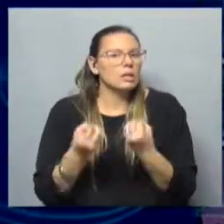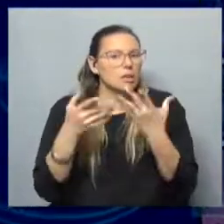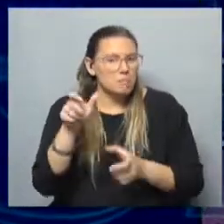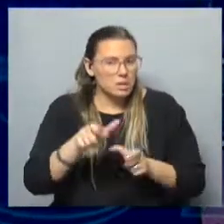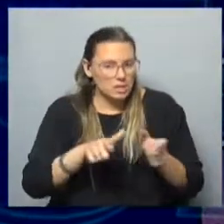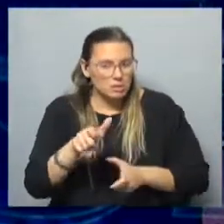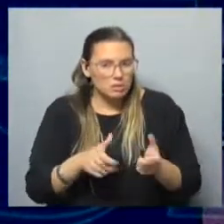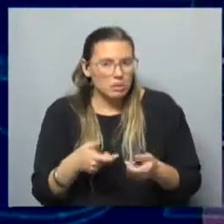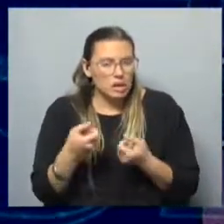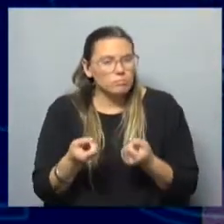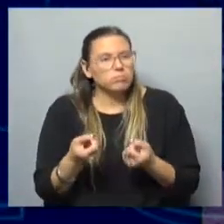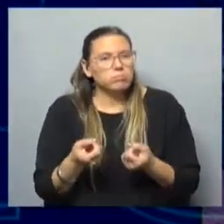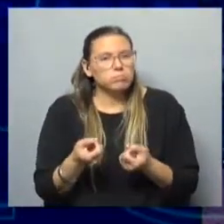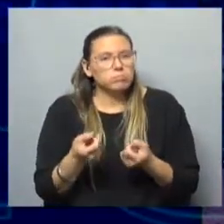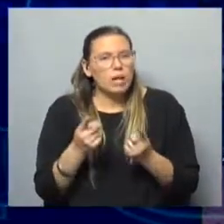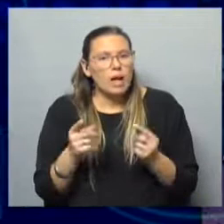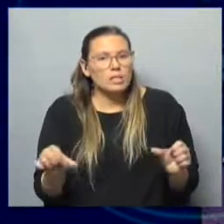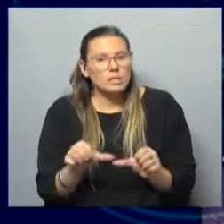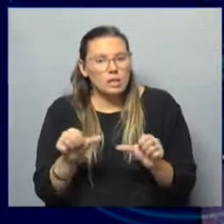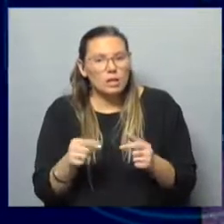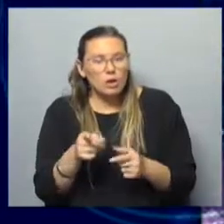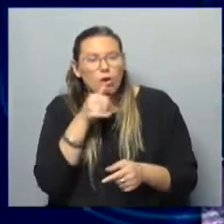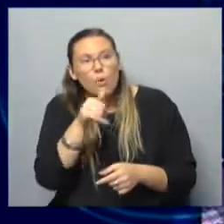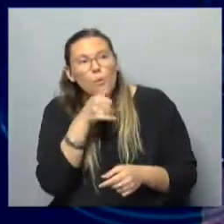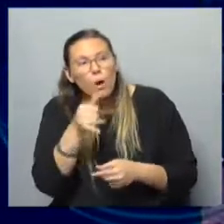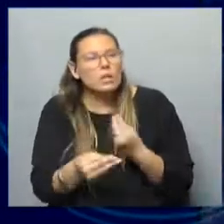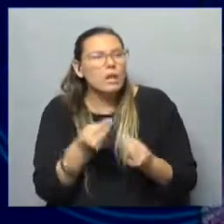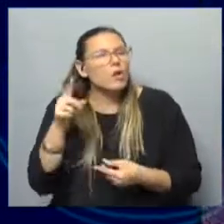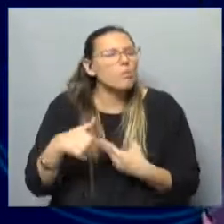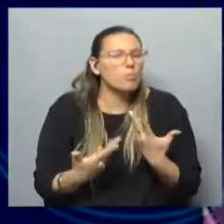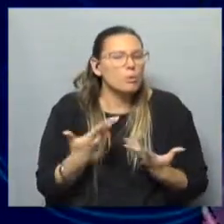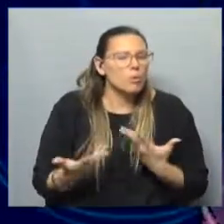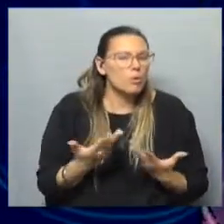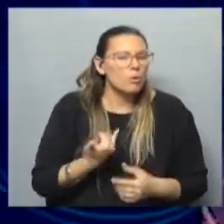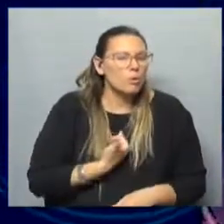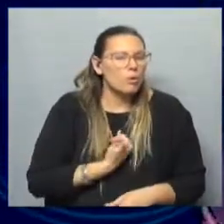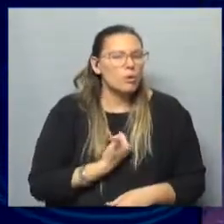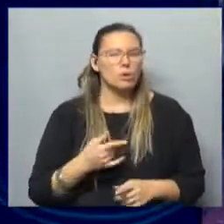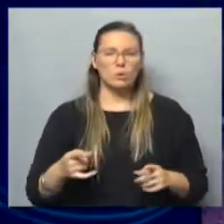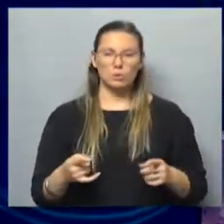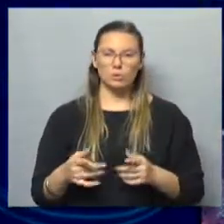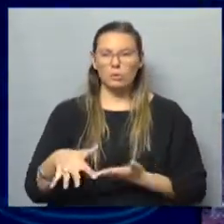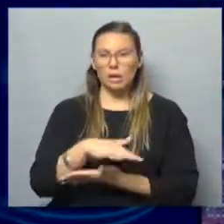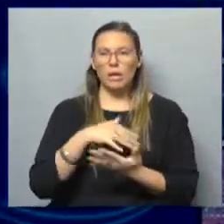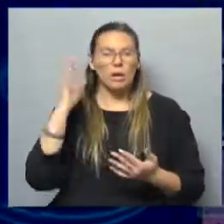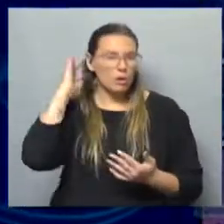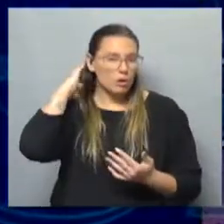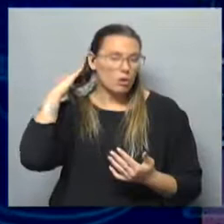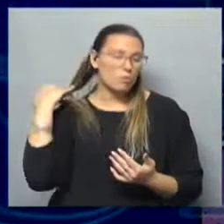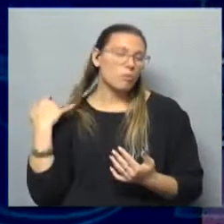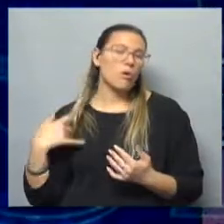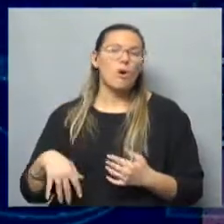hace a ustedes tener que improvisar a partir de lo que ellos les dicen, les piden? Sí, nosotros generamos como un clima de bastante confianza